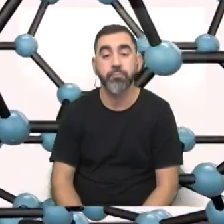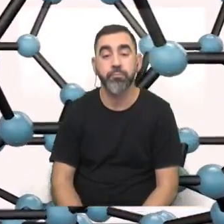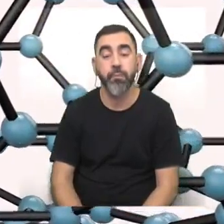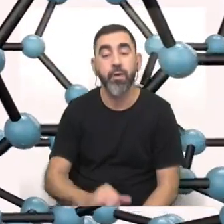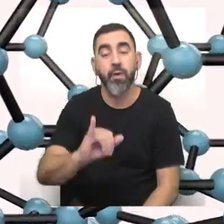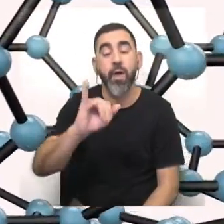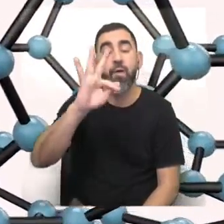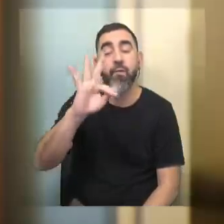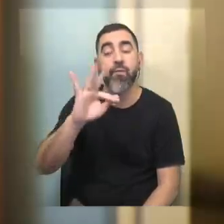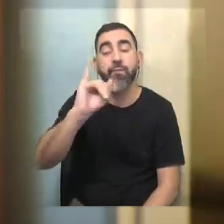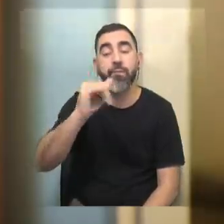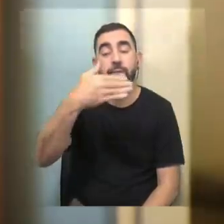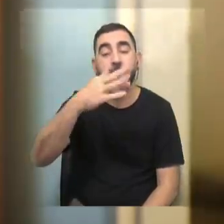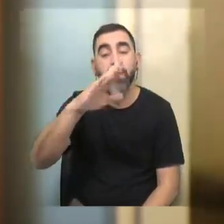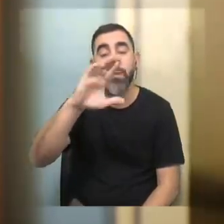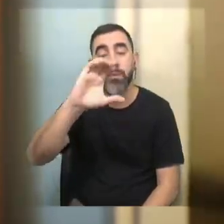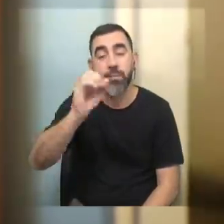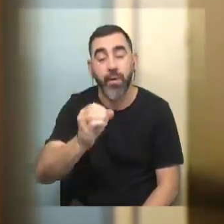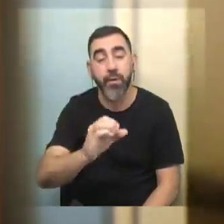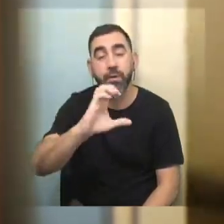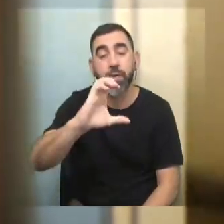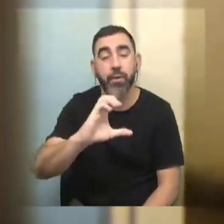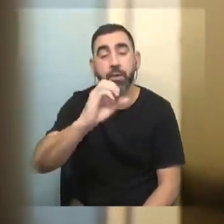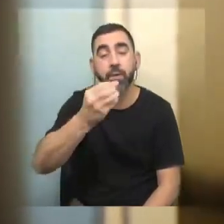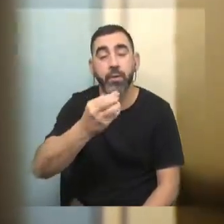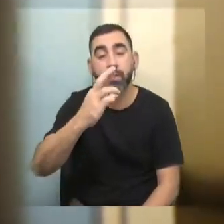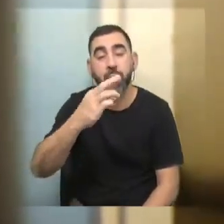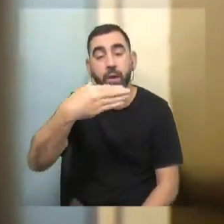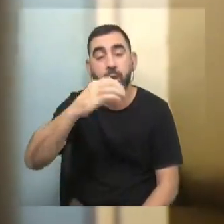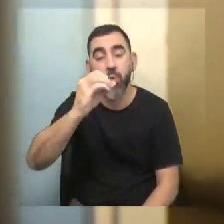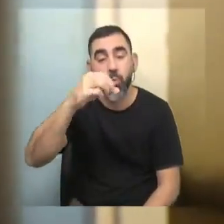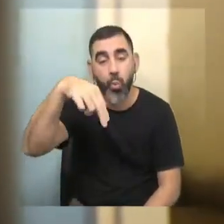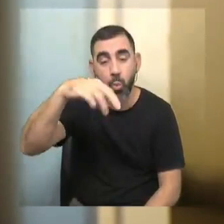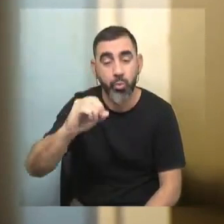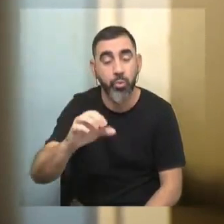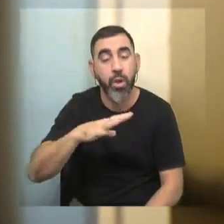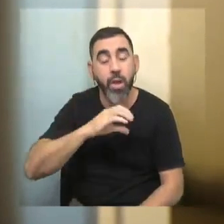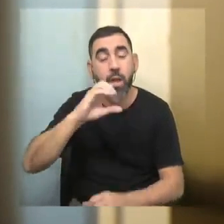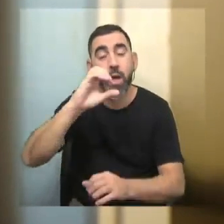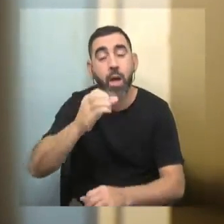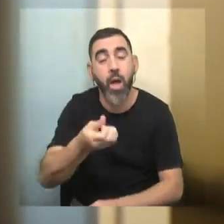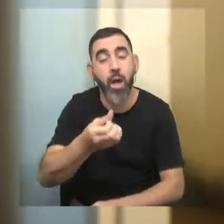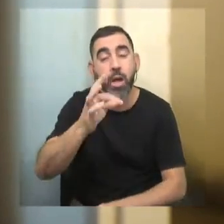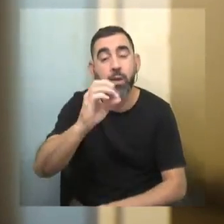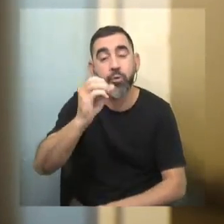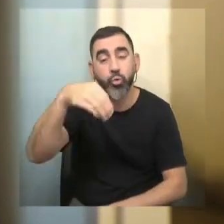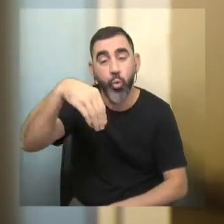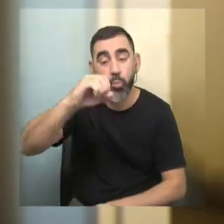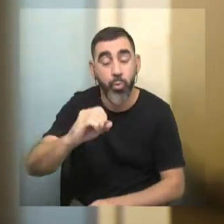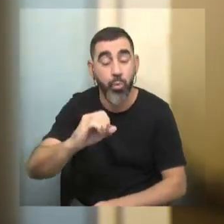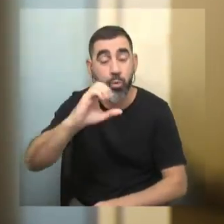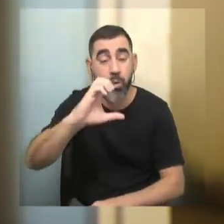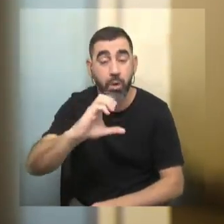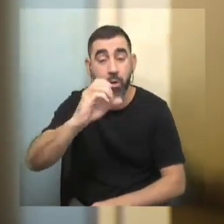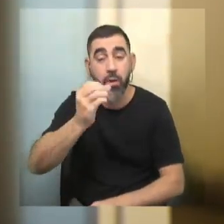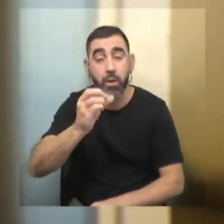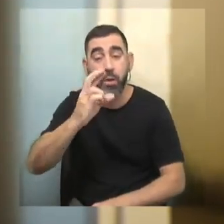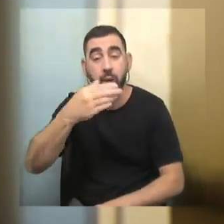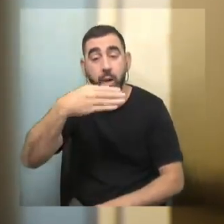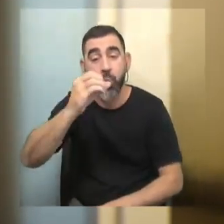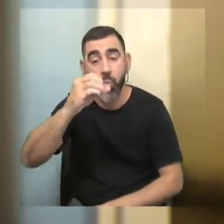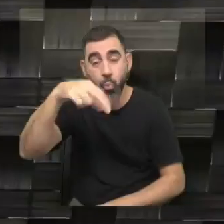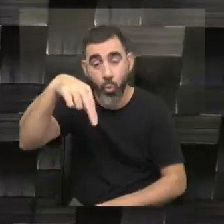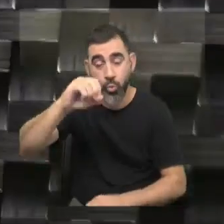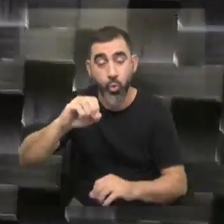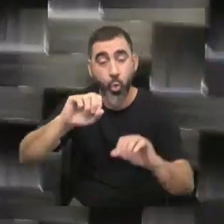La fibra de carbono es una fibra compuesta básicamente por átomos de carbono dispuestos en octógonos